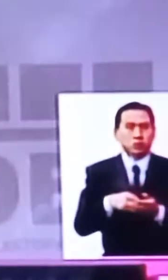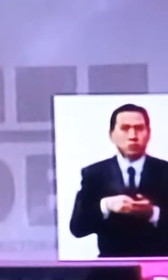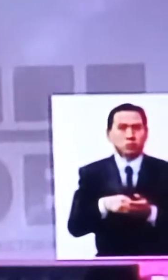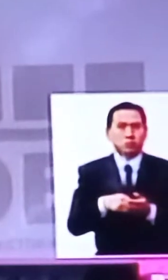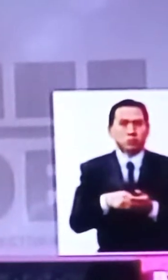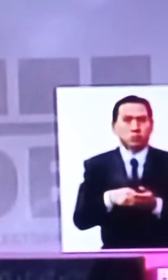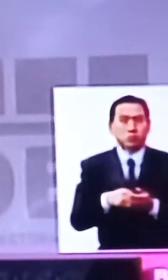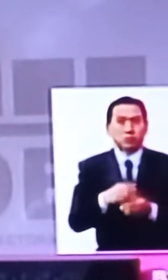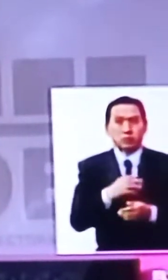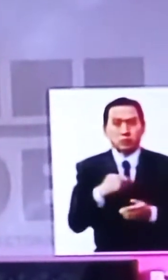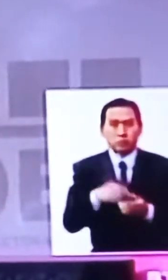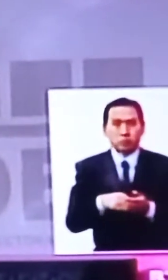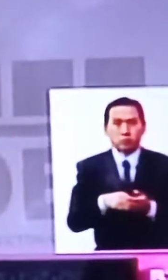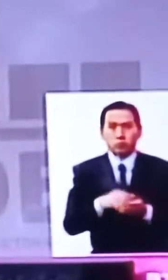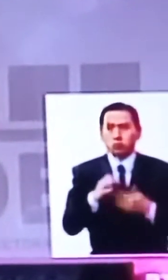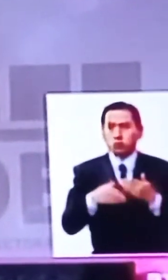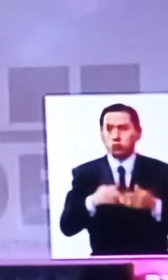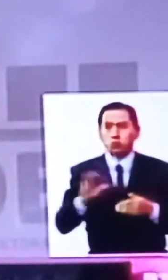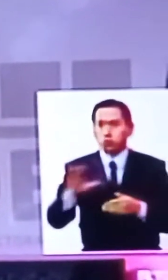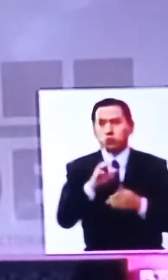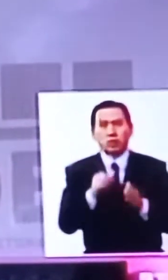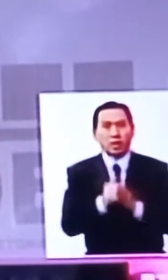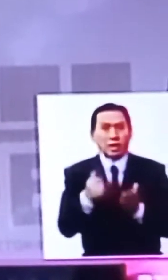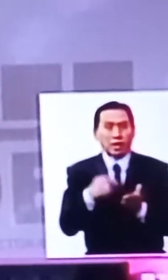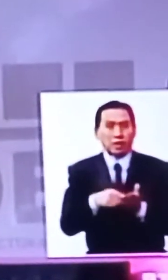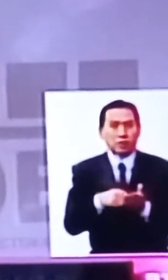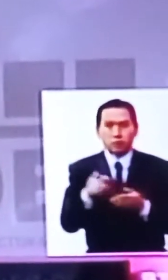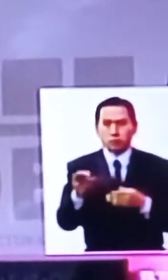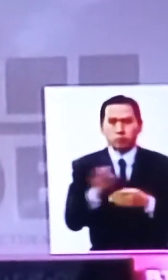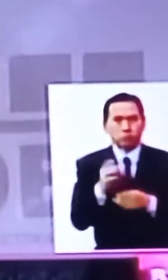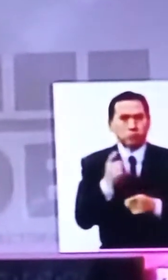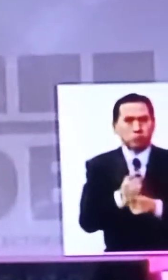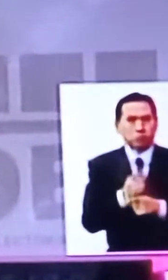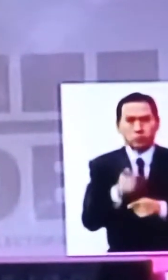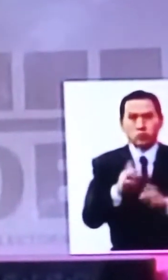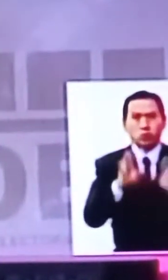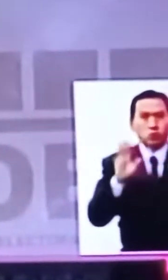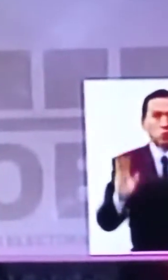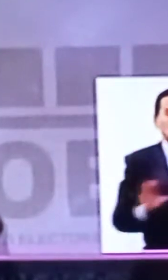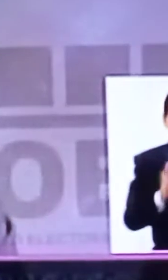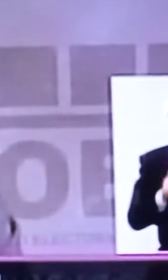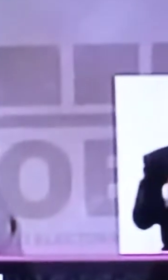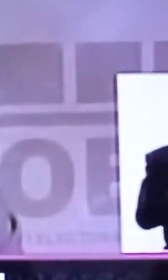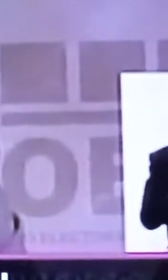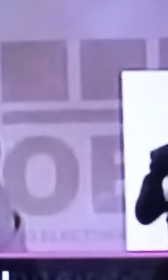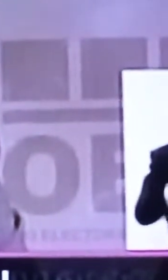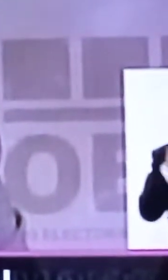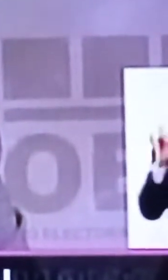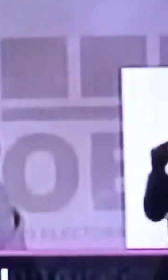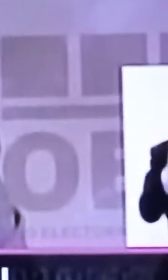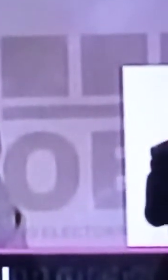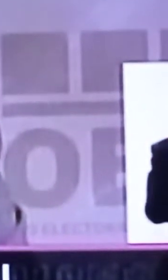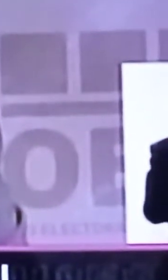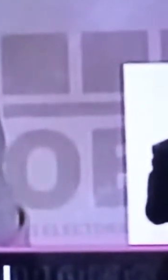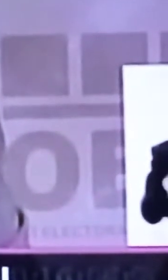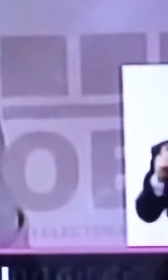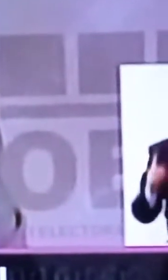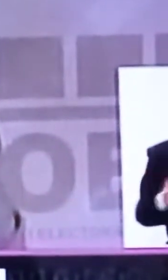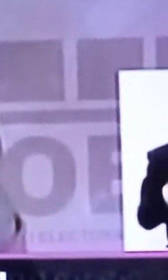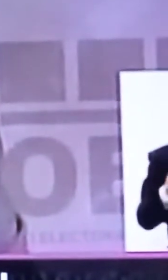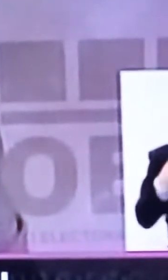prácticamente todas las actas que funcionaron el domingo en el país. Hay únicamente